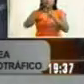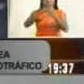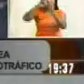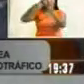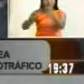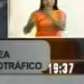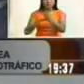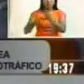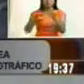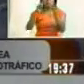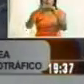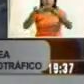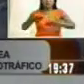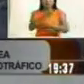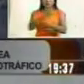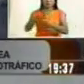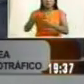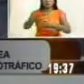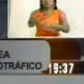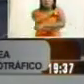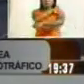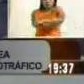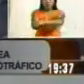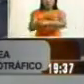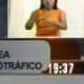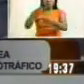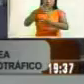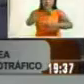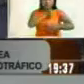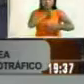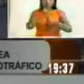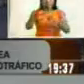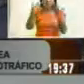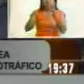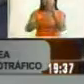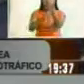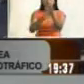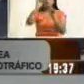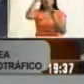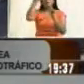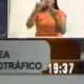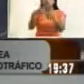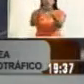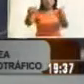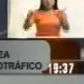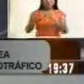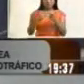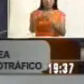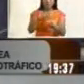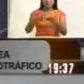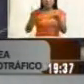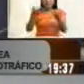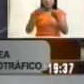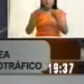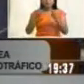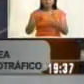La presencia de las Fuerzas Armadas es la presencia del Estado en lugares donde tenemos saqueo